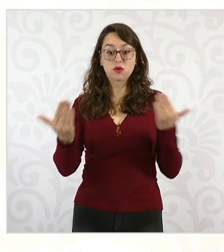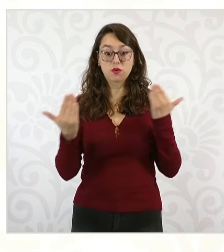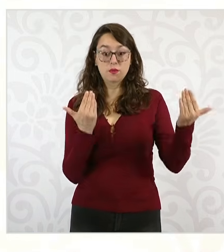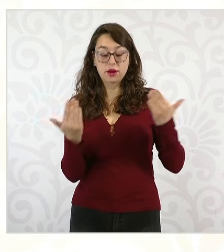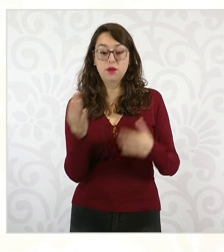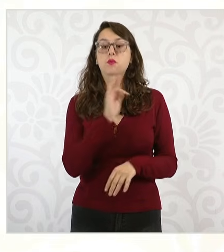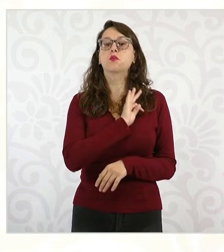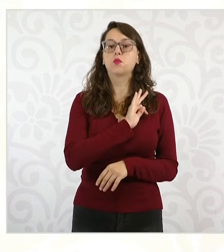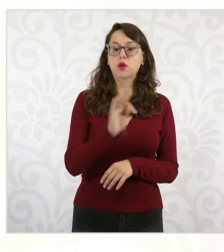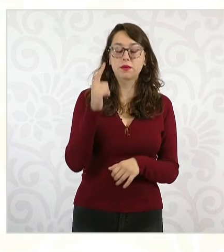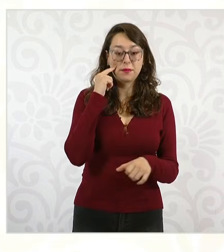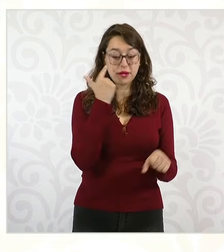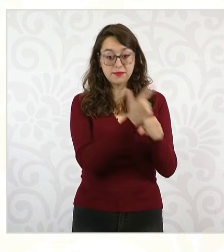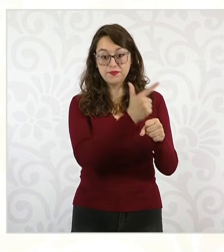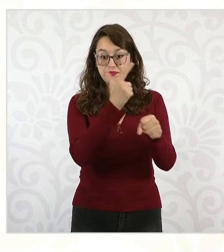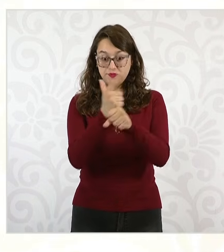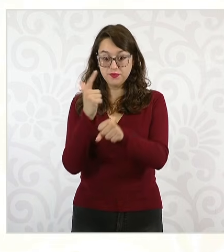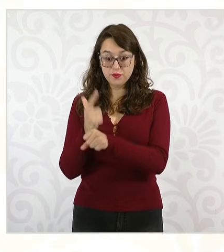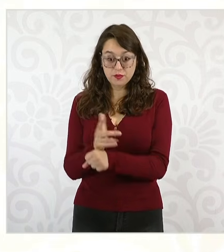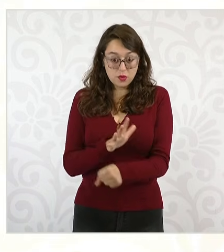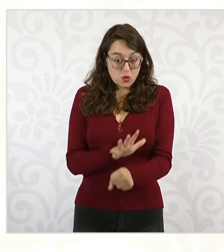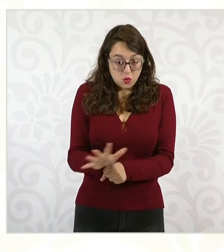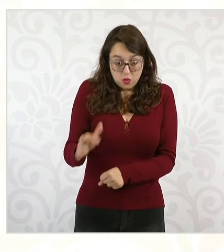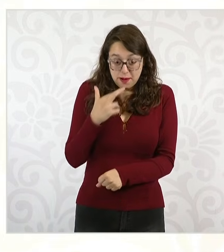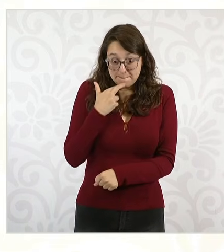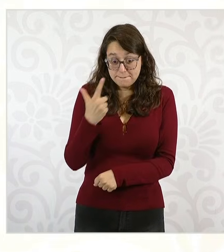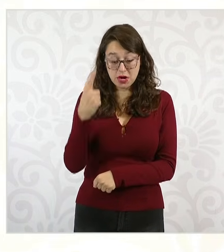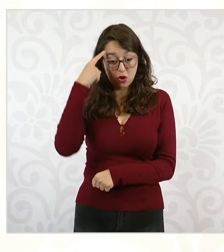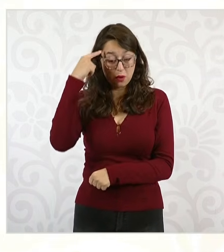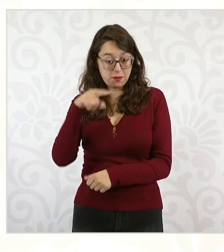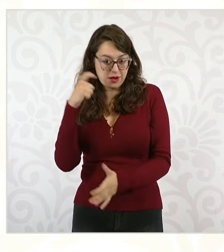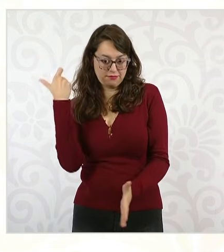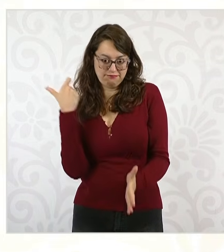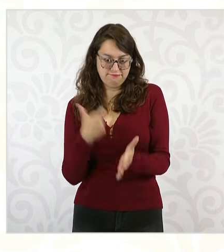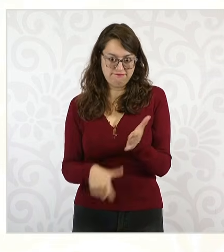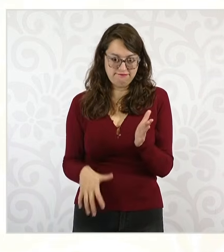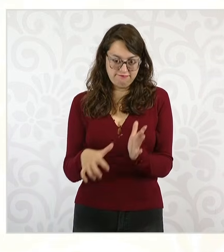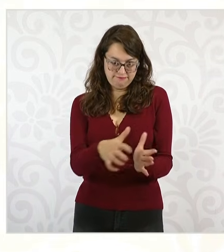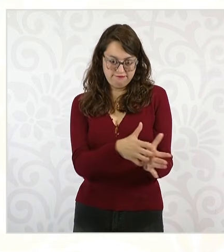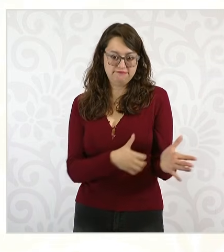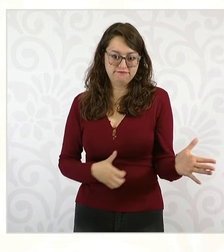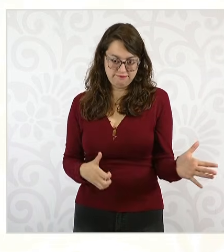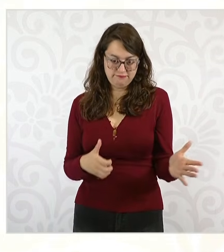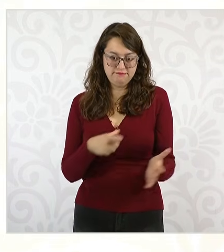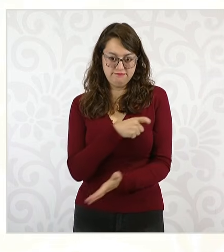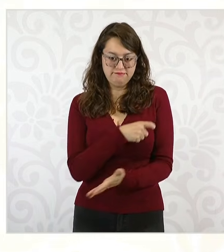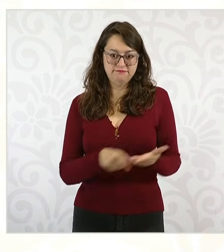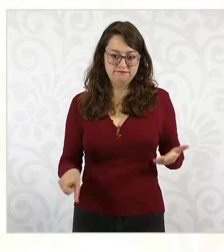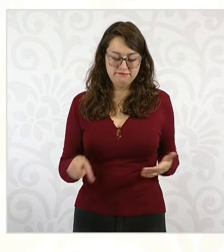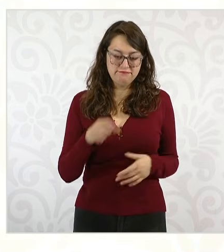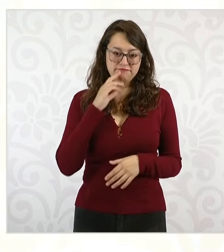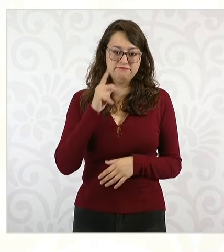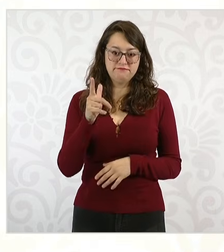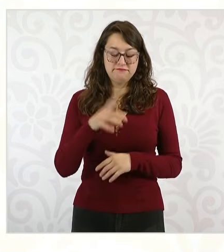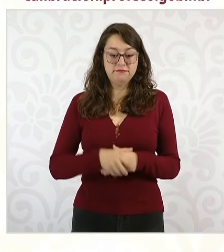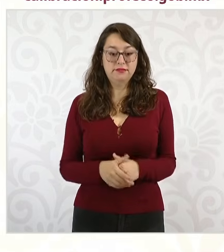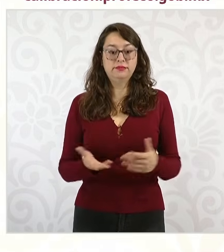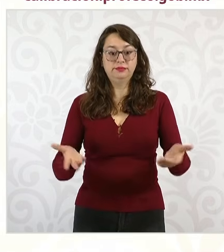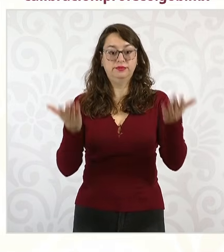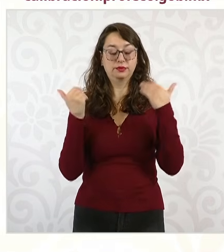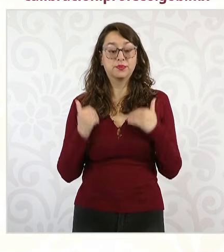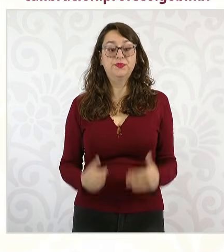poder comparar e identificar los mejores precios para tener más información al momento de comprar sus productos.